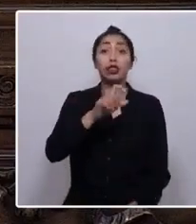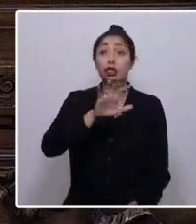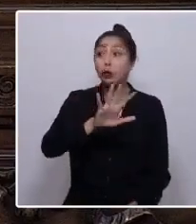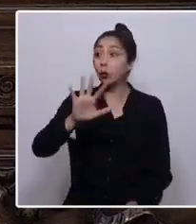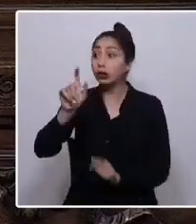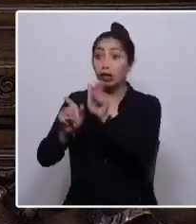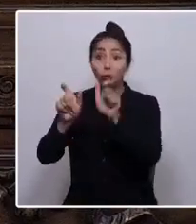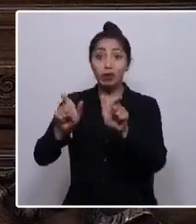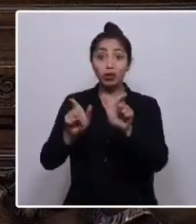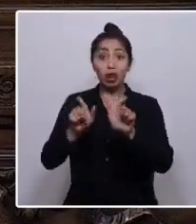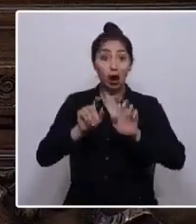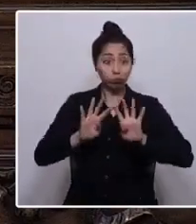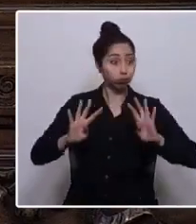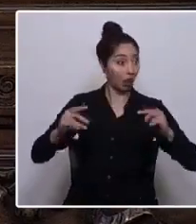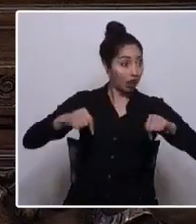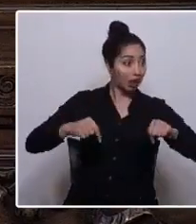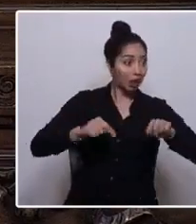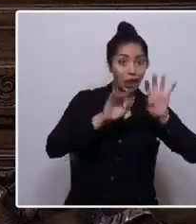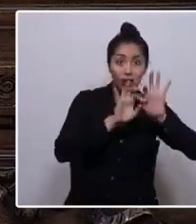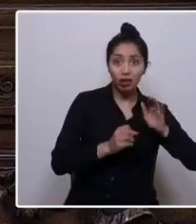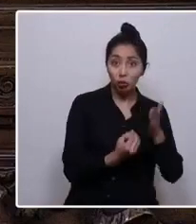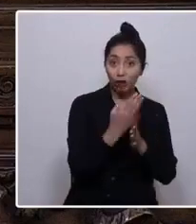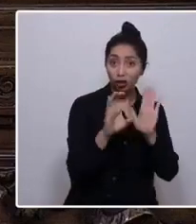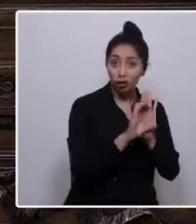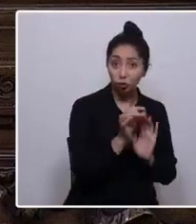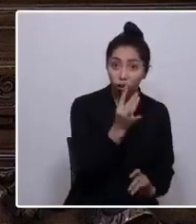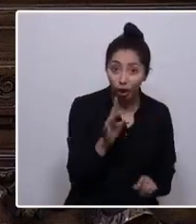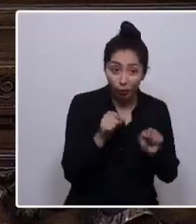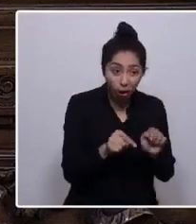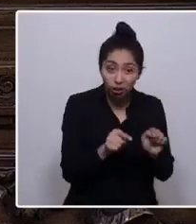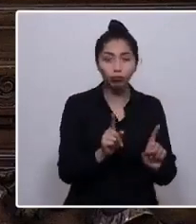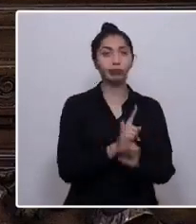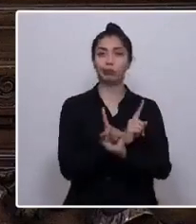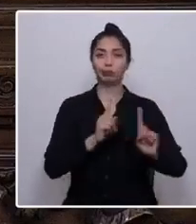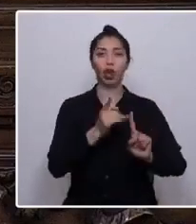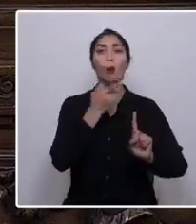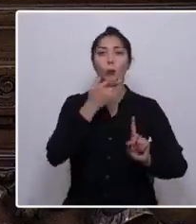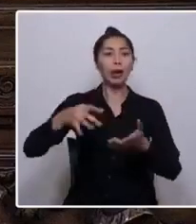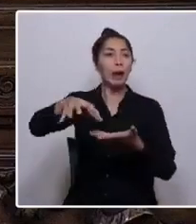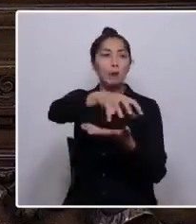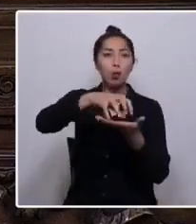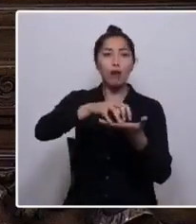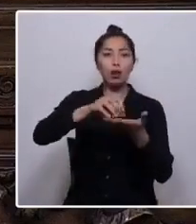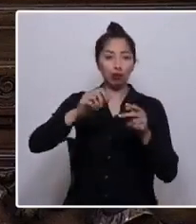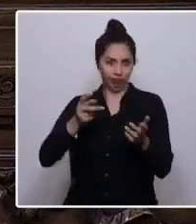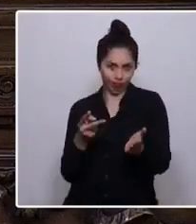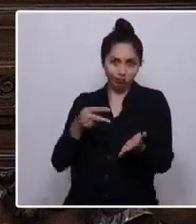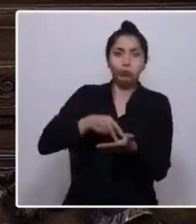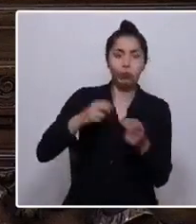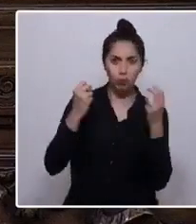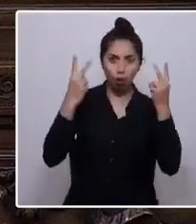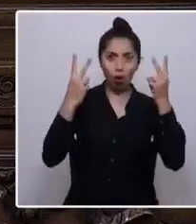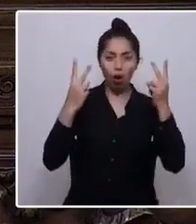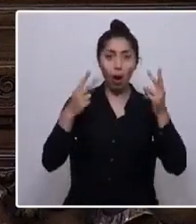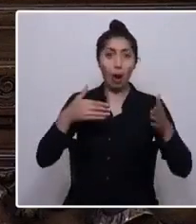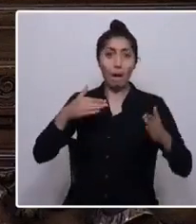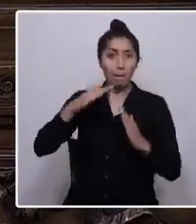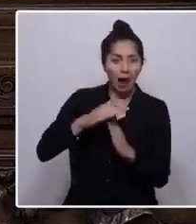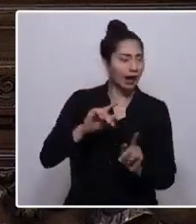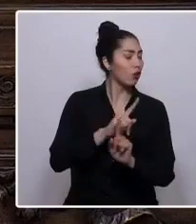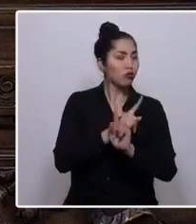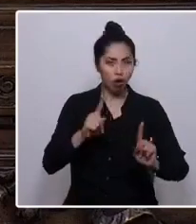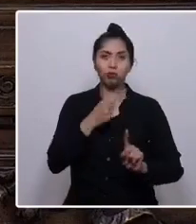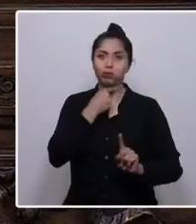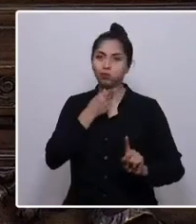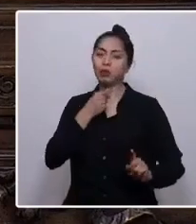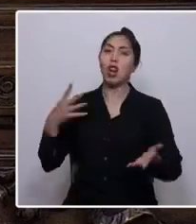estemos redactando una nueva constitución sino porque el pueblo se levantó y no va a parar hasta alcanzar lo que quiere